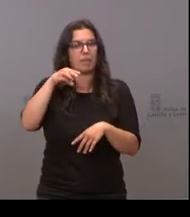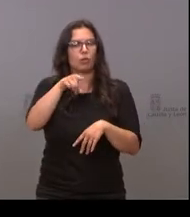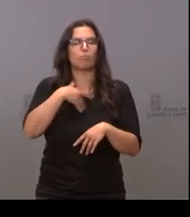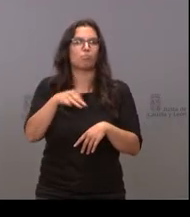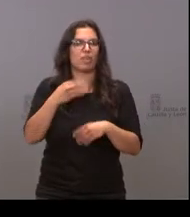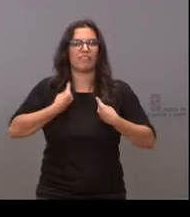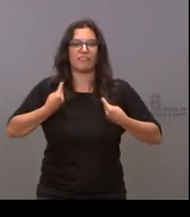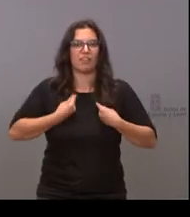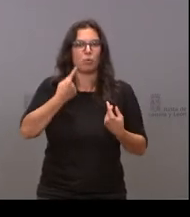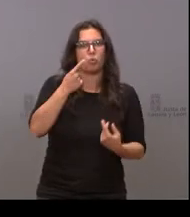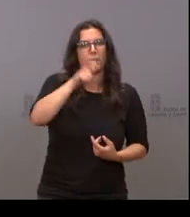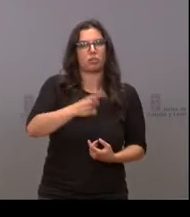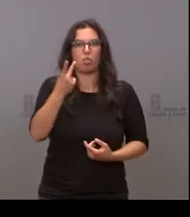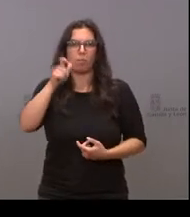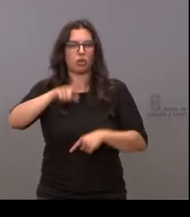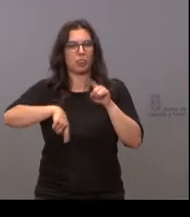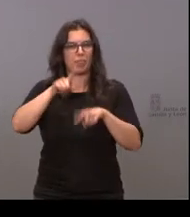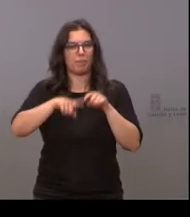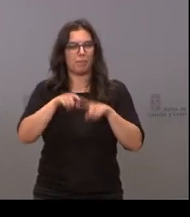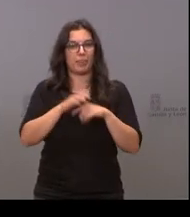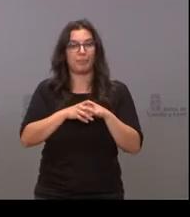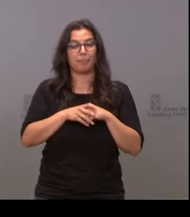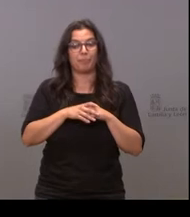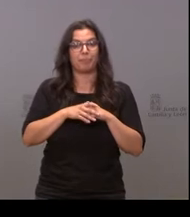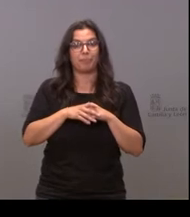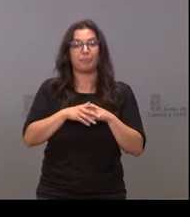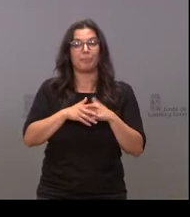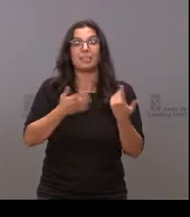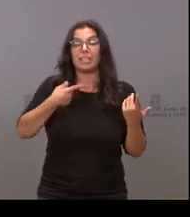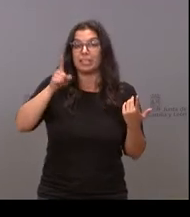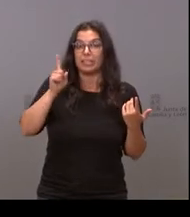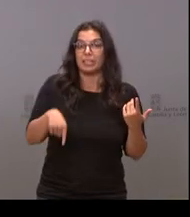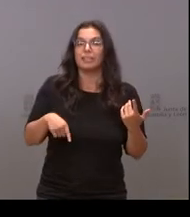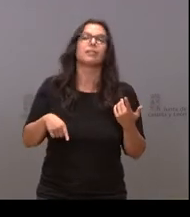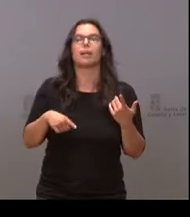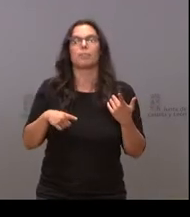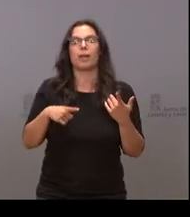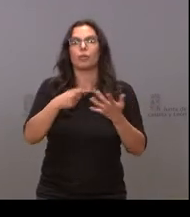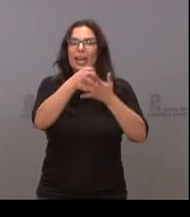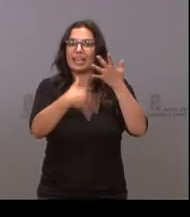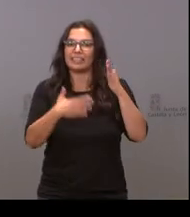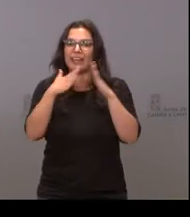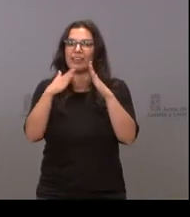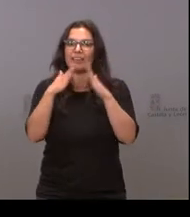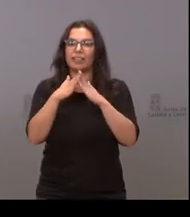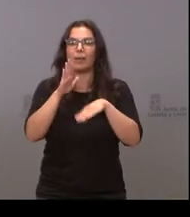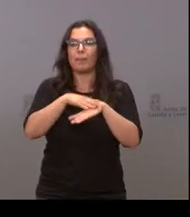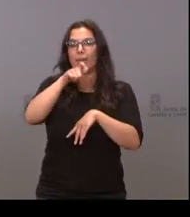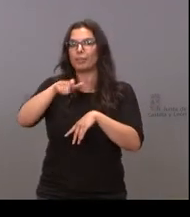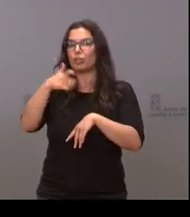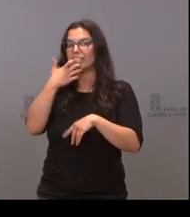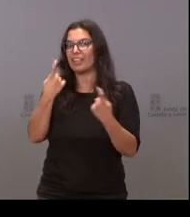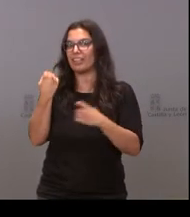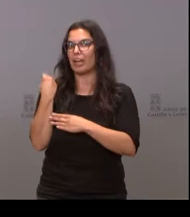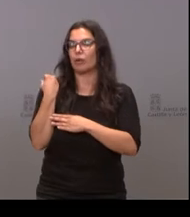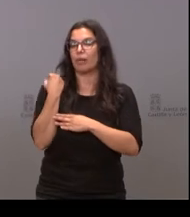vivir una o dos personas diseñados estos espacios y también teniendo una serie de viviendas de este tipo también para los posibles cuidadores que